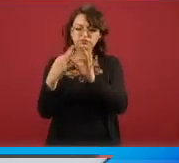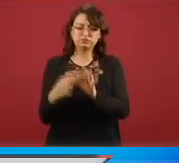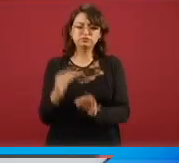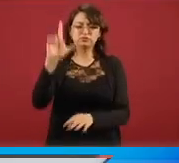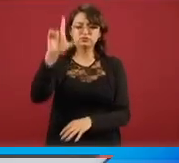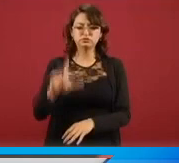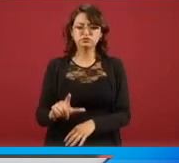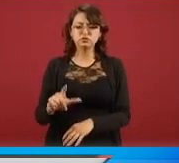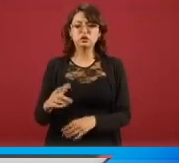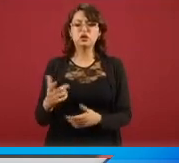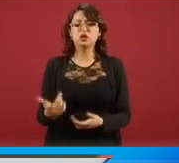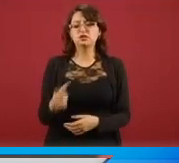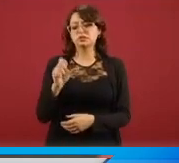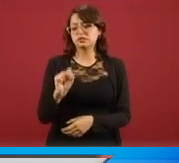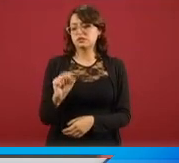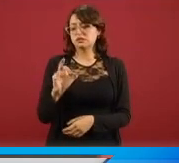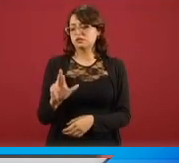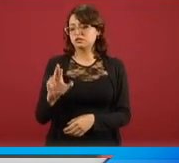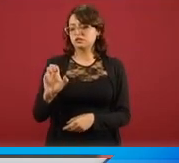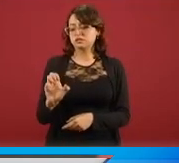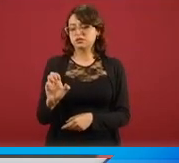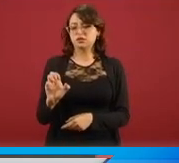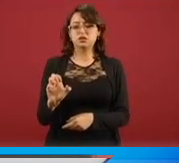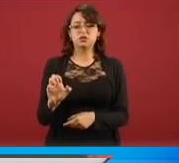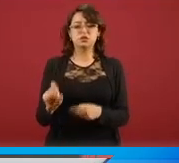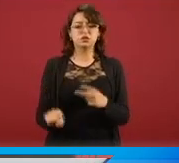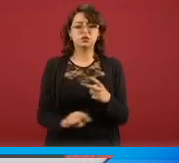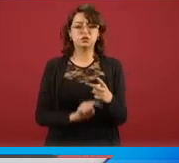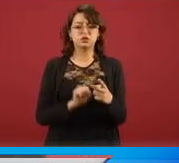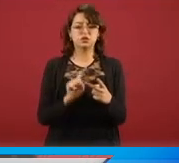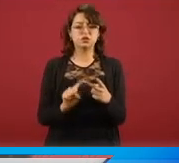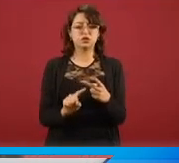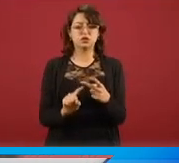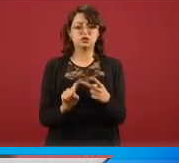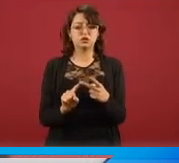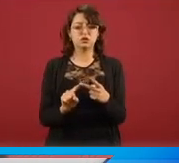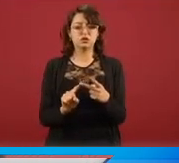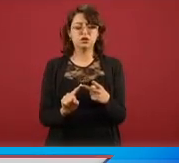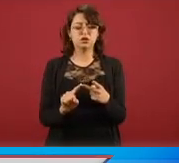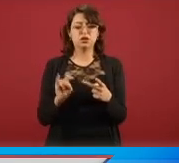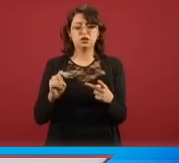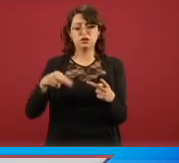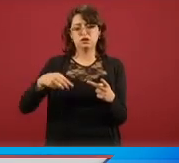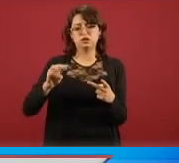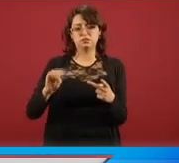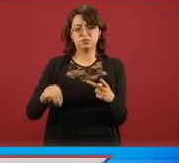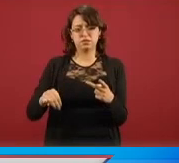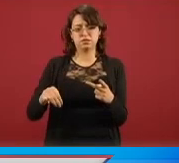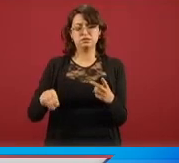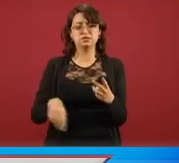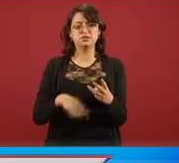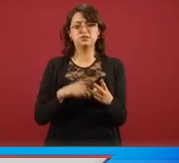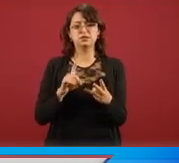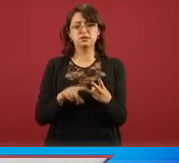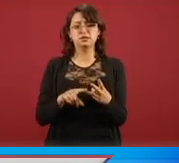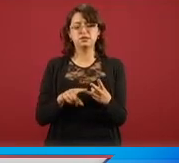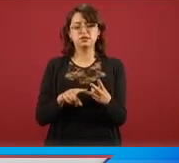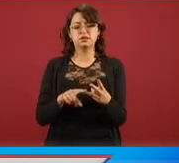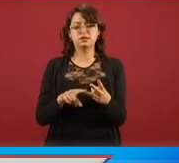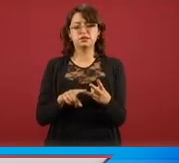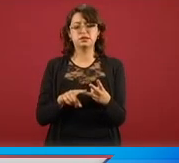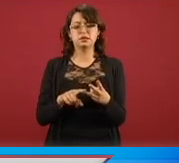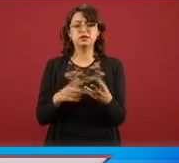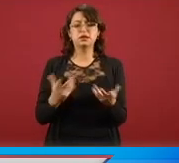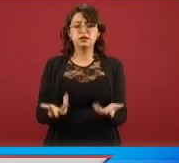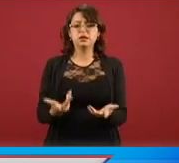coahuila en el área de la comarca lagunera se aplicó ya un operativo y ha bajado la incidencia delictiva el evento ocurrido este fin de semana